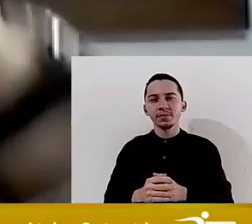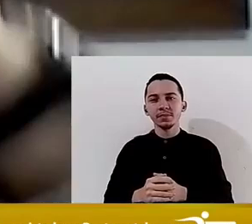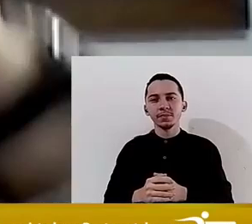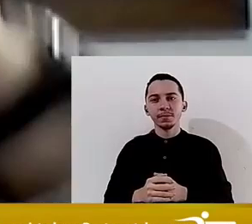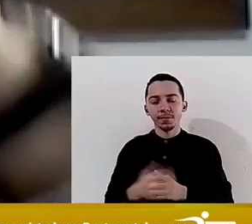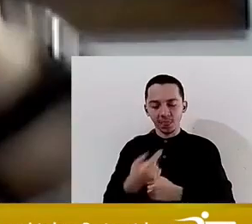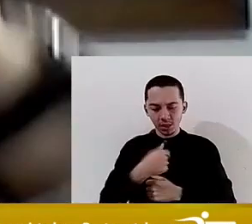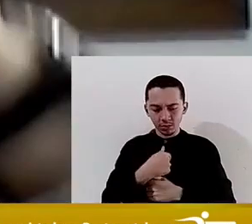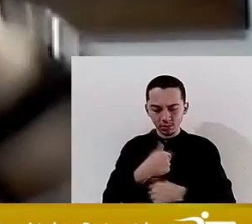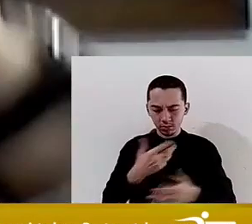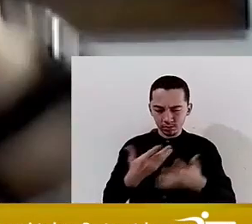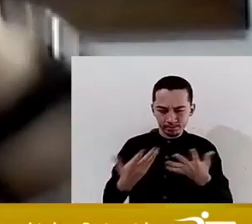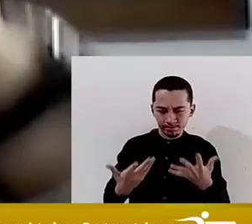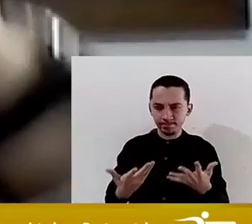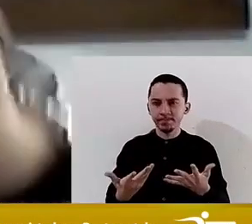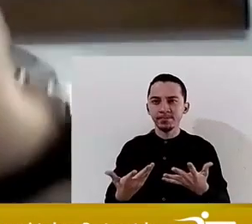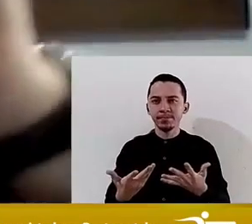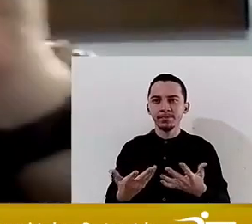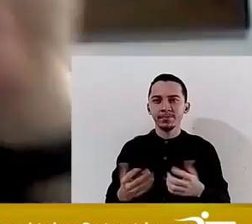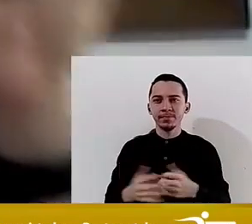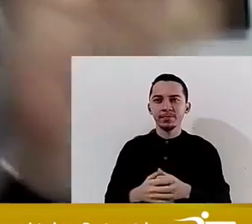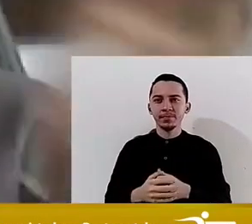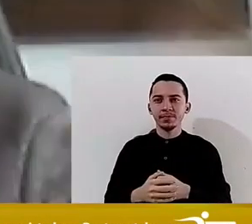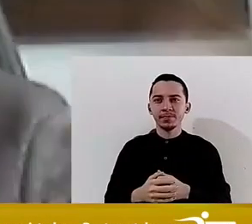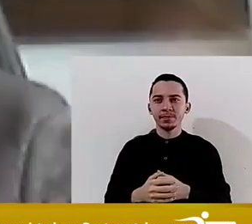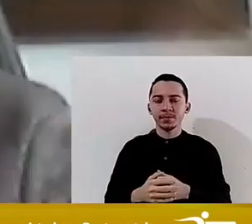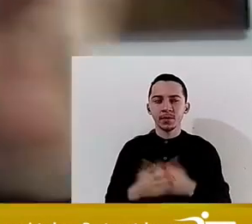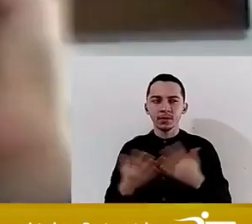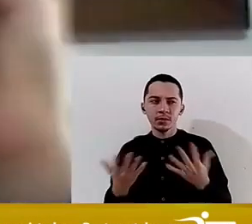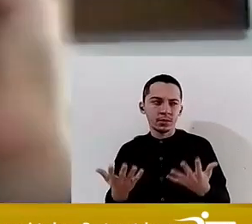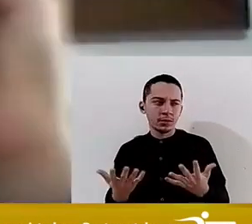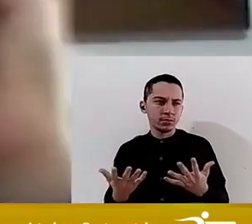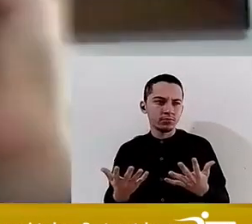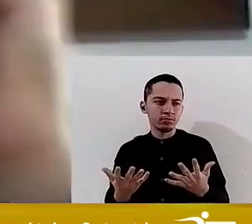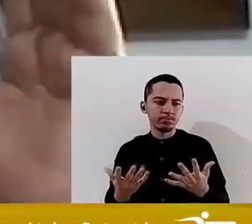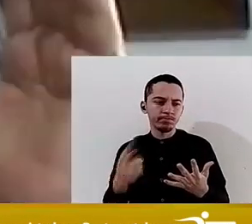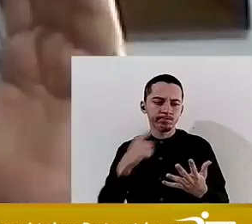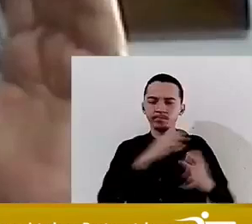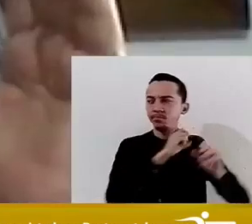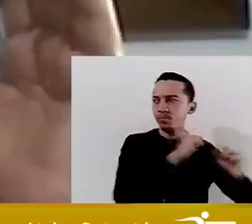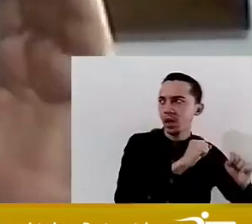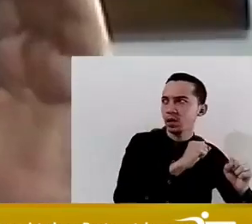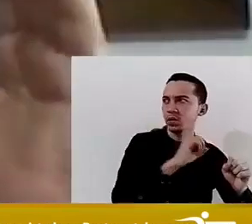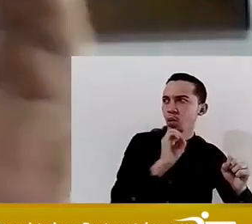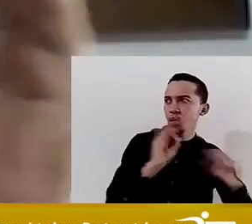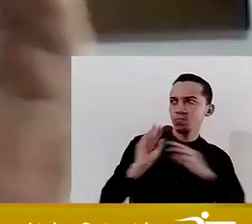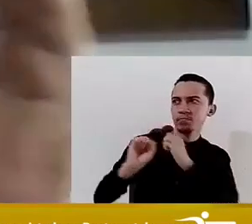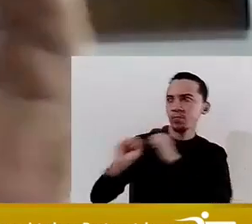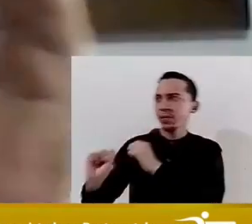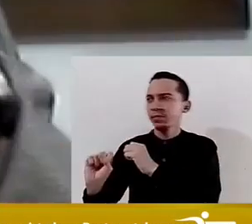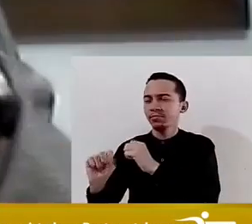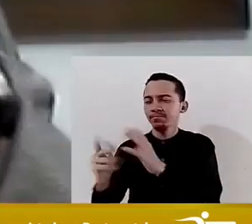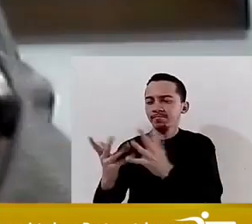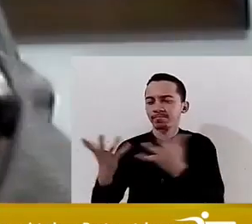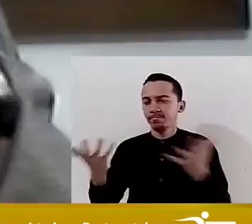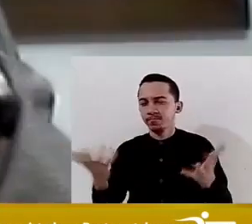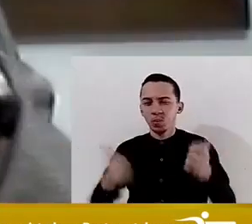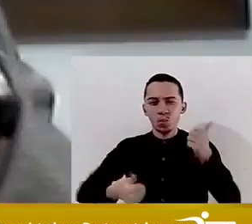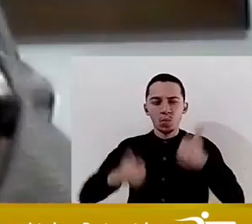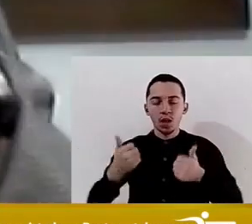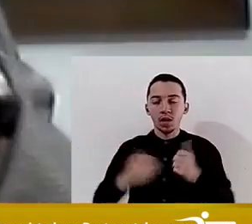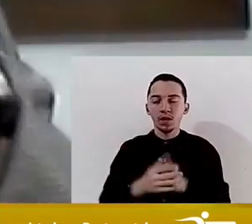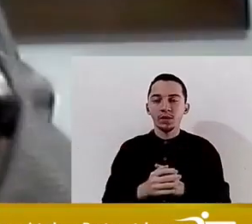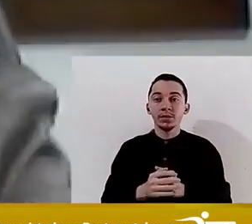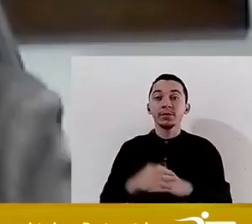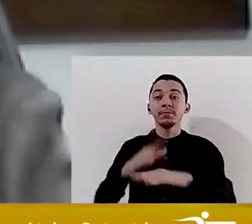intermedios, que no sabemos si nos vamos a caer a la izquierda o a la derecha. Dios quiere que vayamos por el camino del